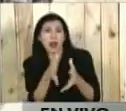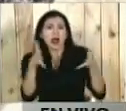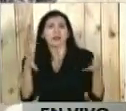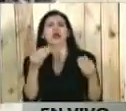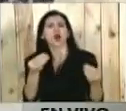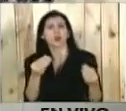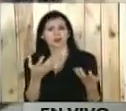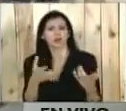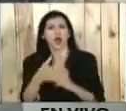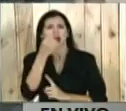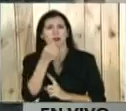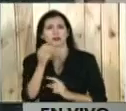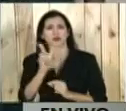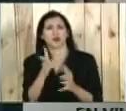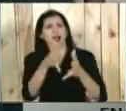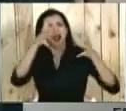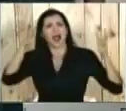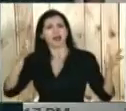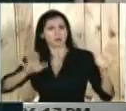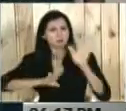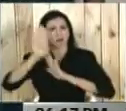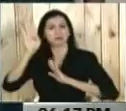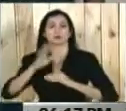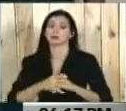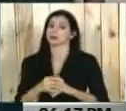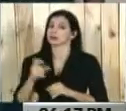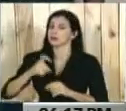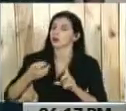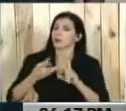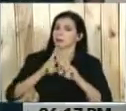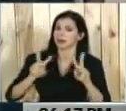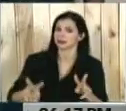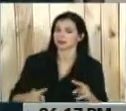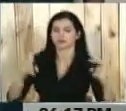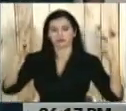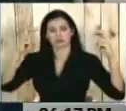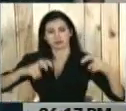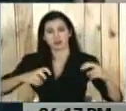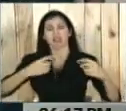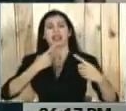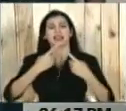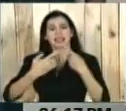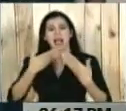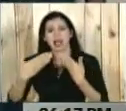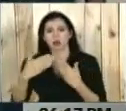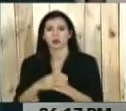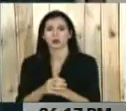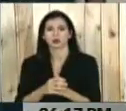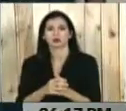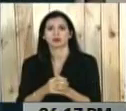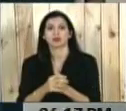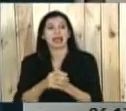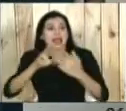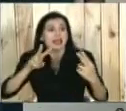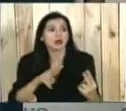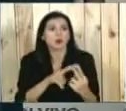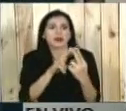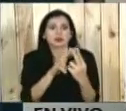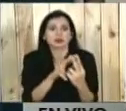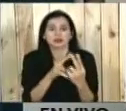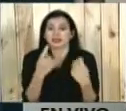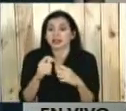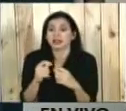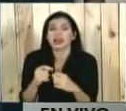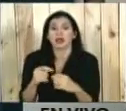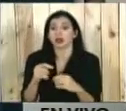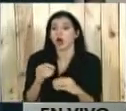necesitamos paz, diálogo, encuentro, buscar la coexistencia de las distintas